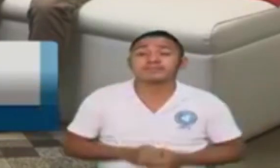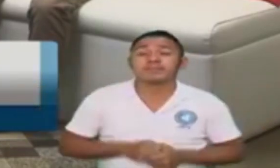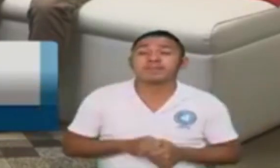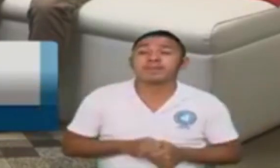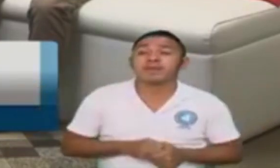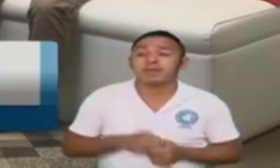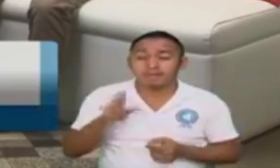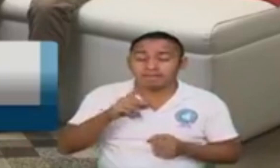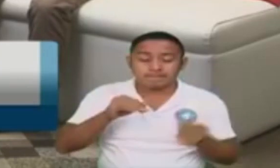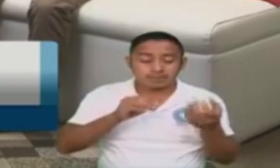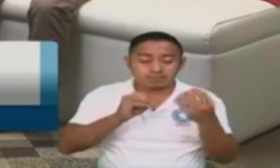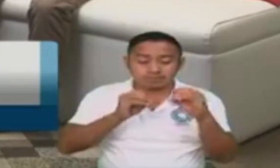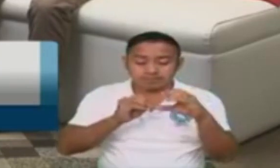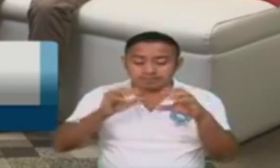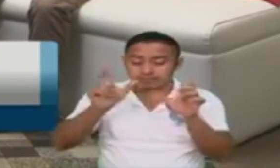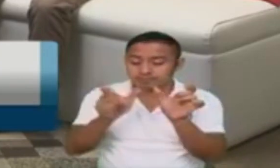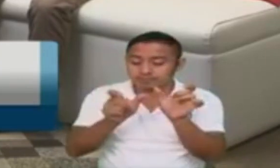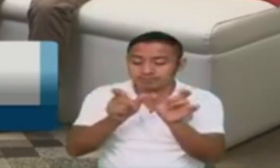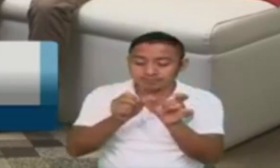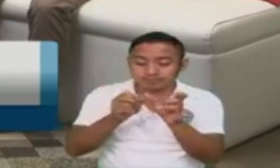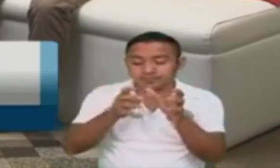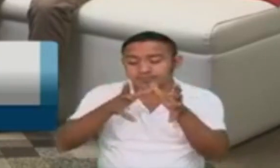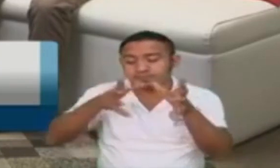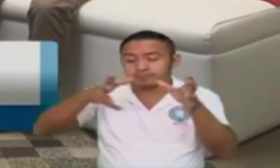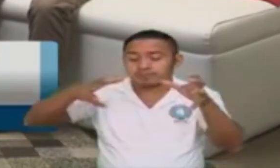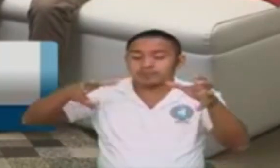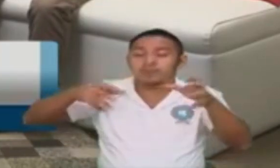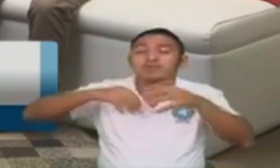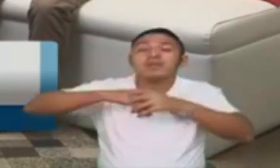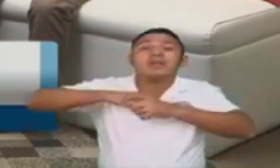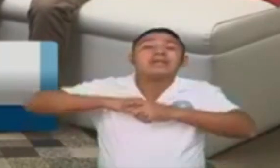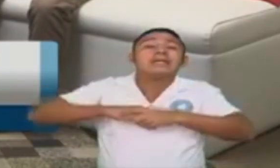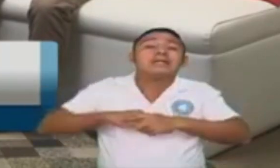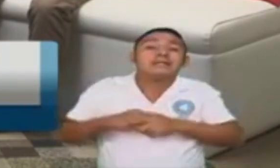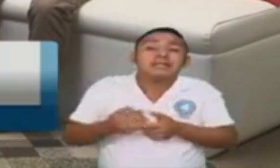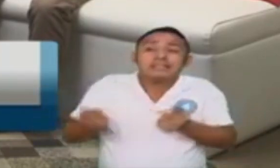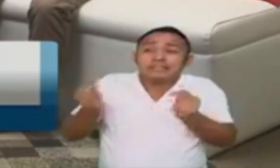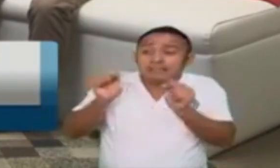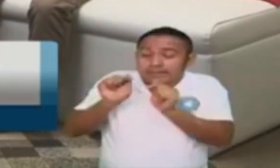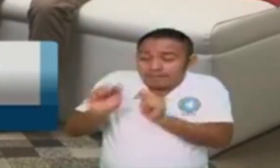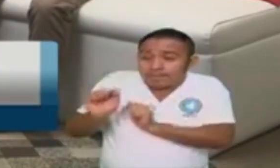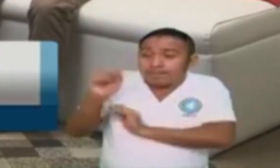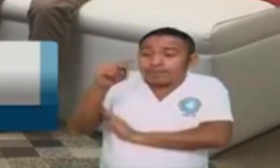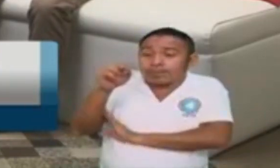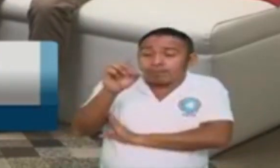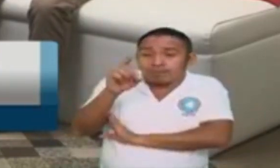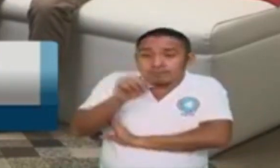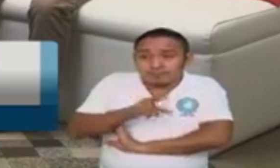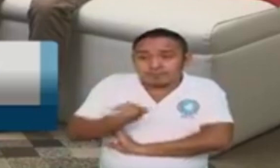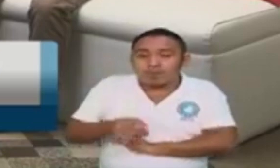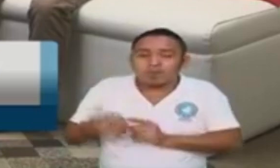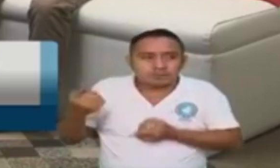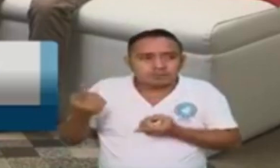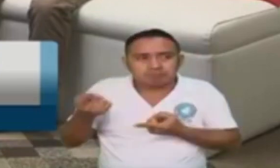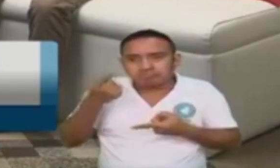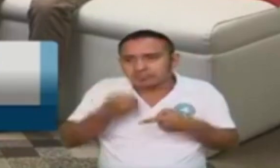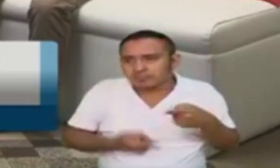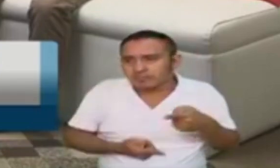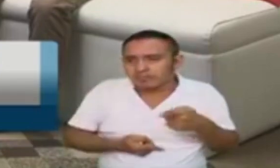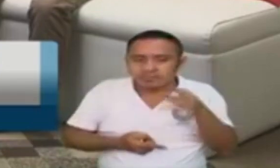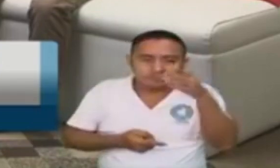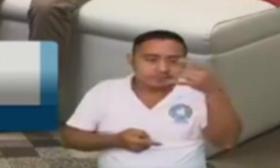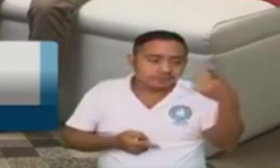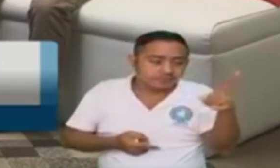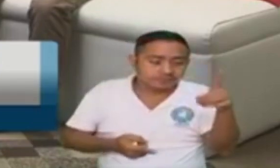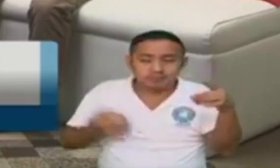misma proporción. En el caso del nódulo es una porción de la glándula, puede ser en el lóbulo derecho, en el